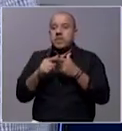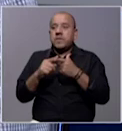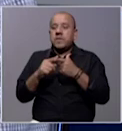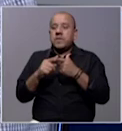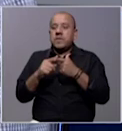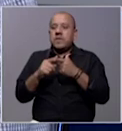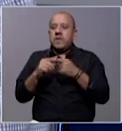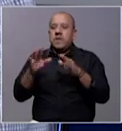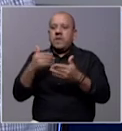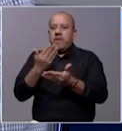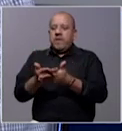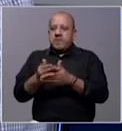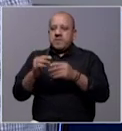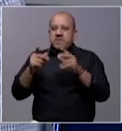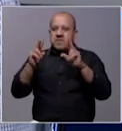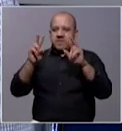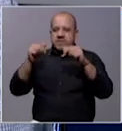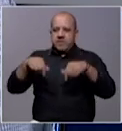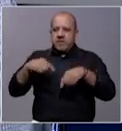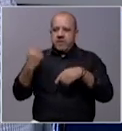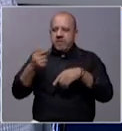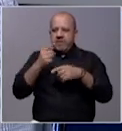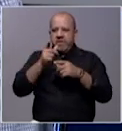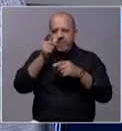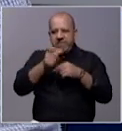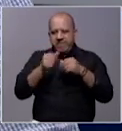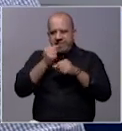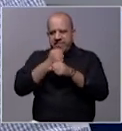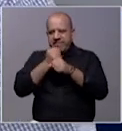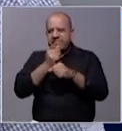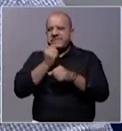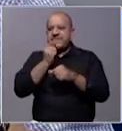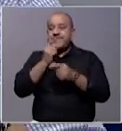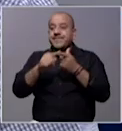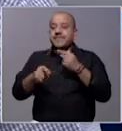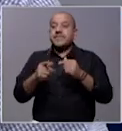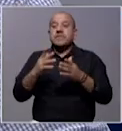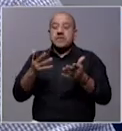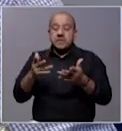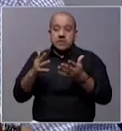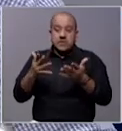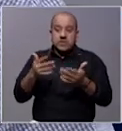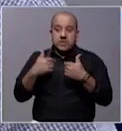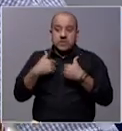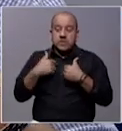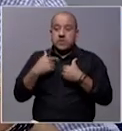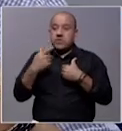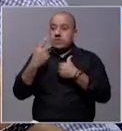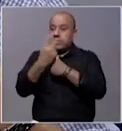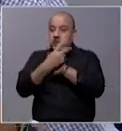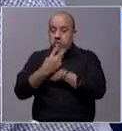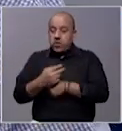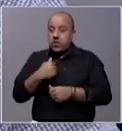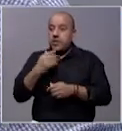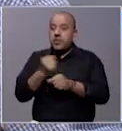campaña de la propuesta de legítima defensa presunta para el funcionario policial que es una medida que implica dar señales y